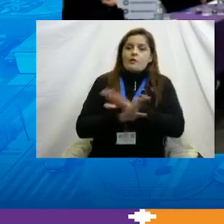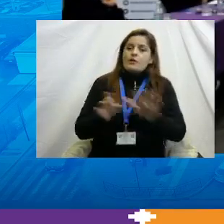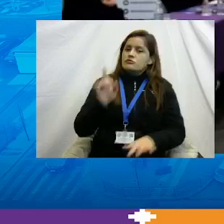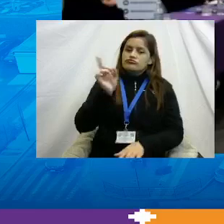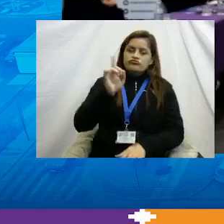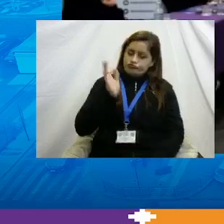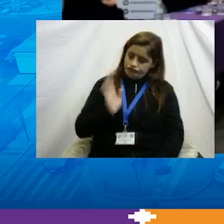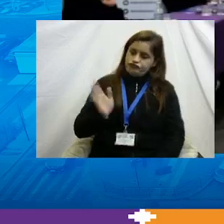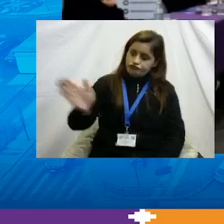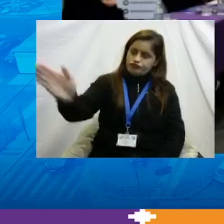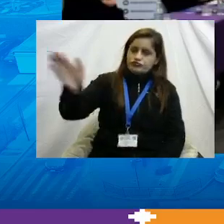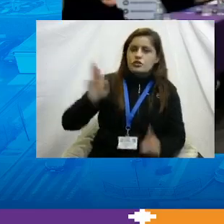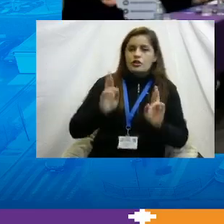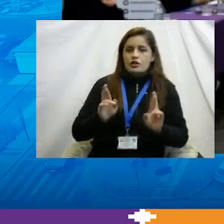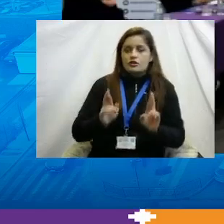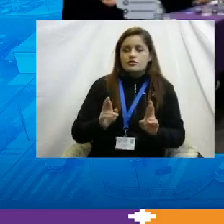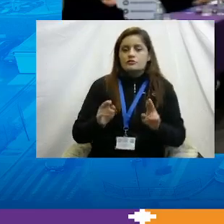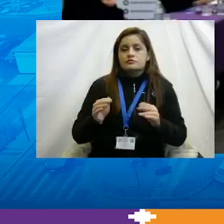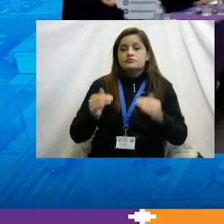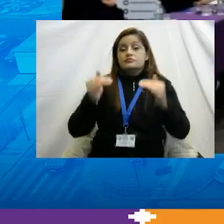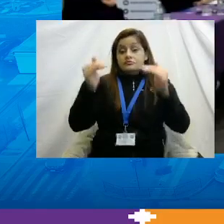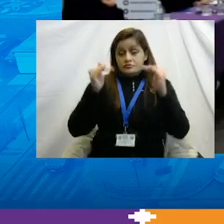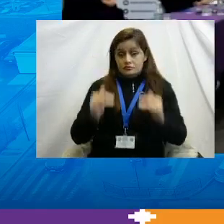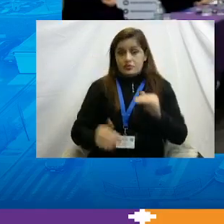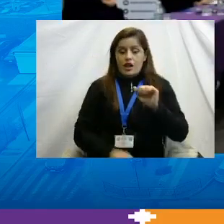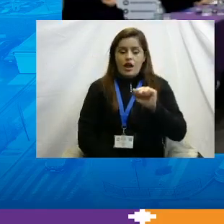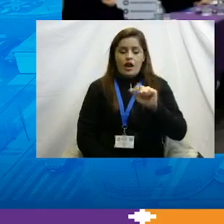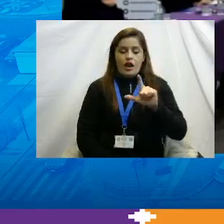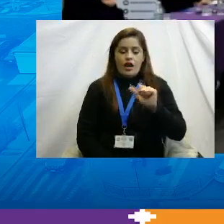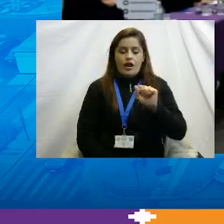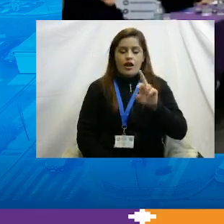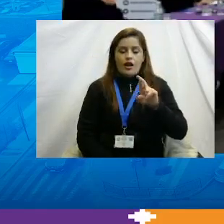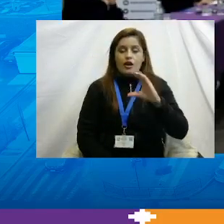estamos. Concejal Alarcón.